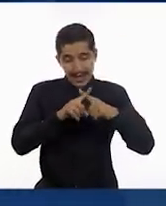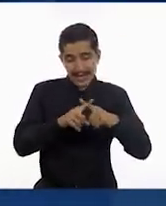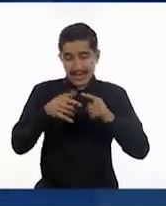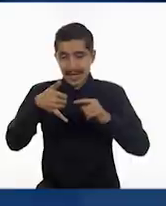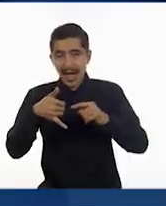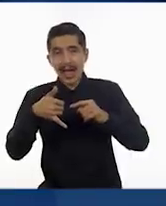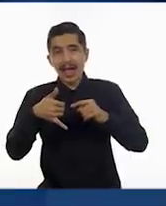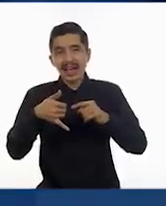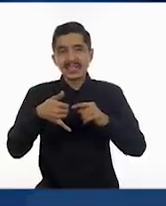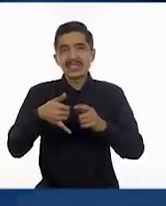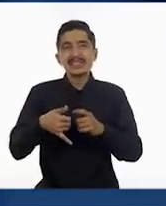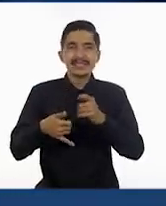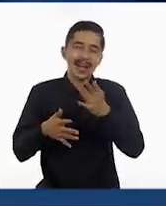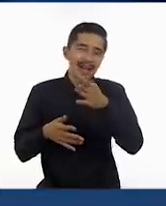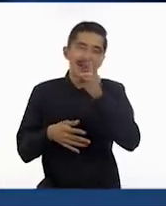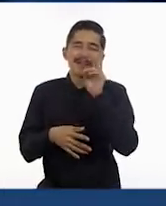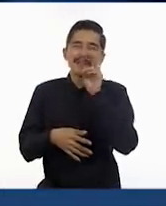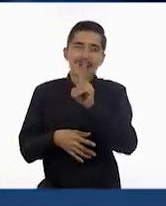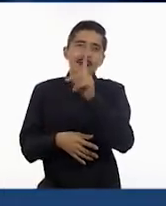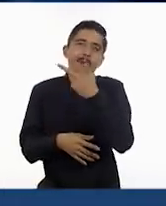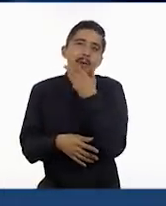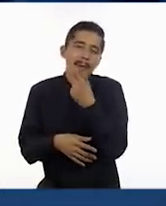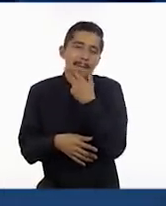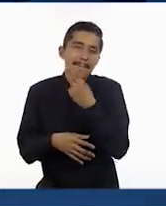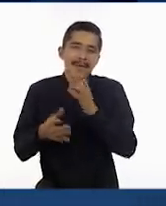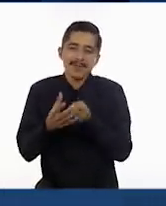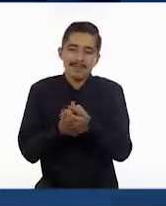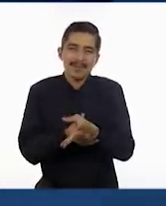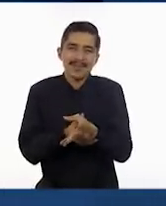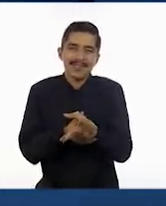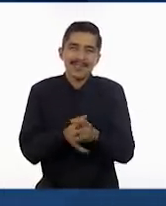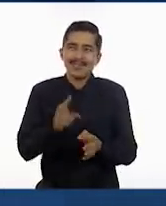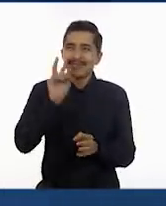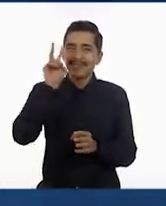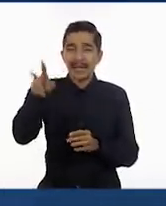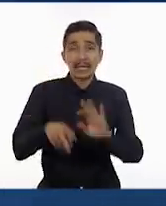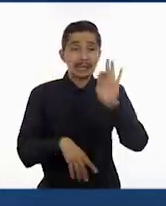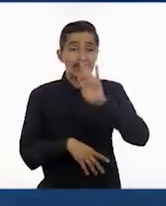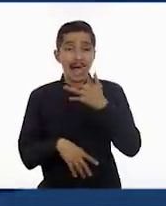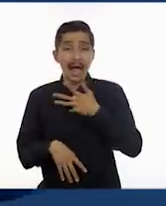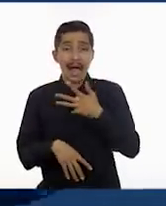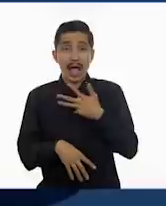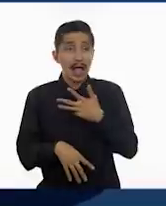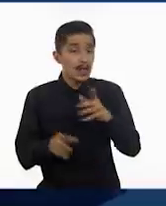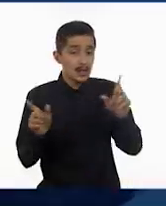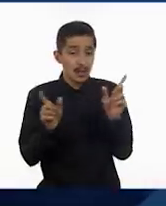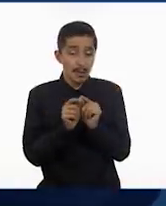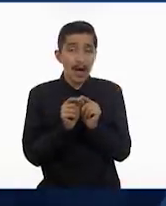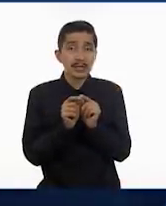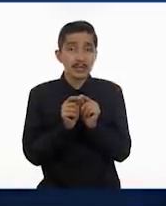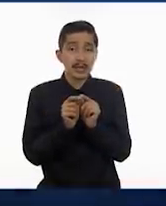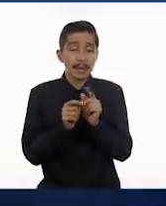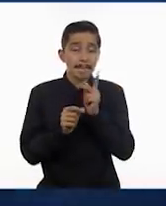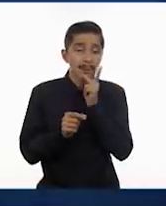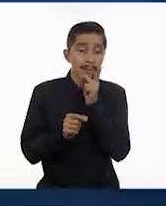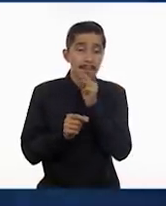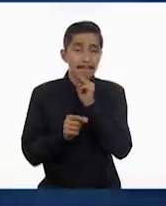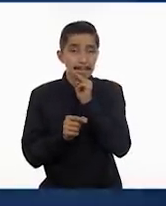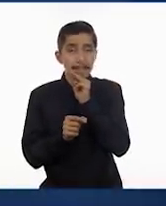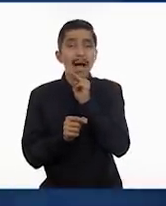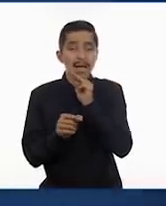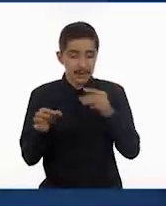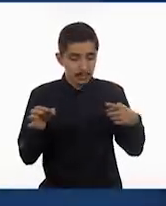ahí abajo que si ya la imagen es de un niño. Exacto. Y cuando hay solamente la unión tanto del padre como de la madre